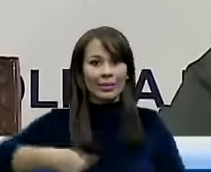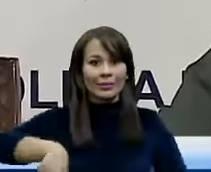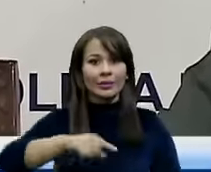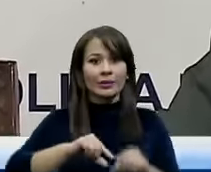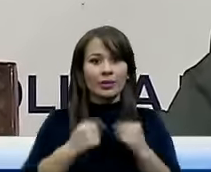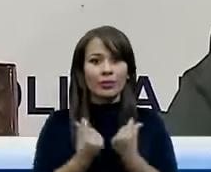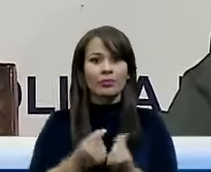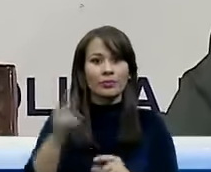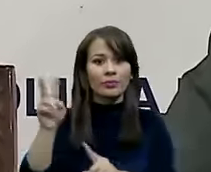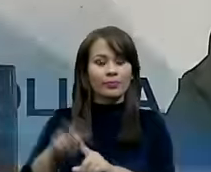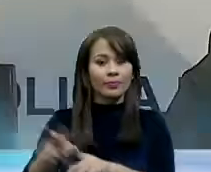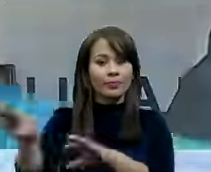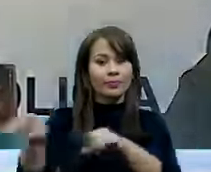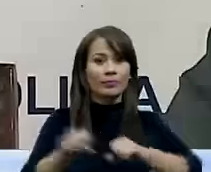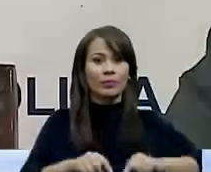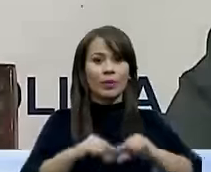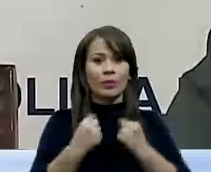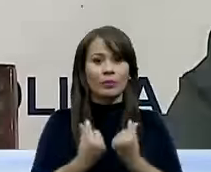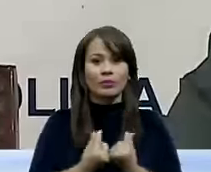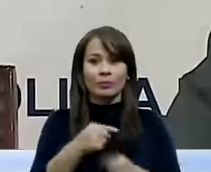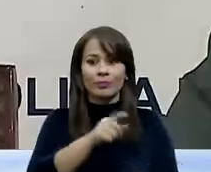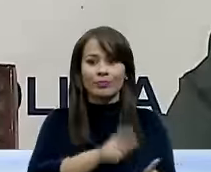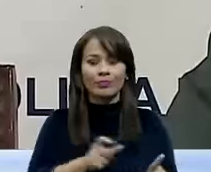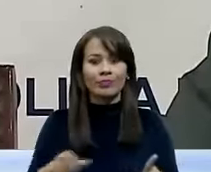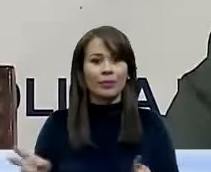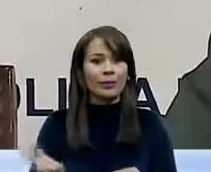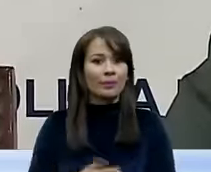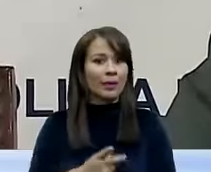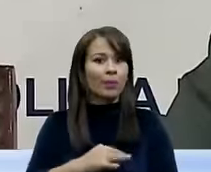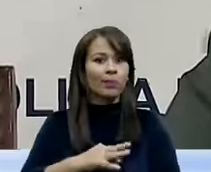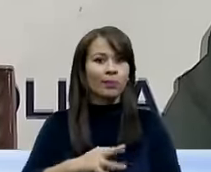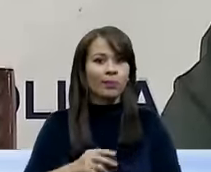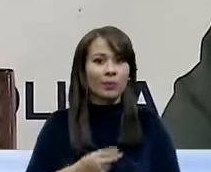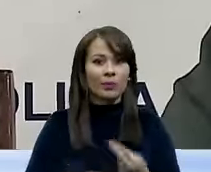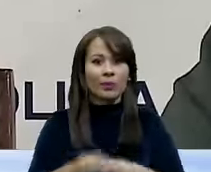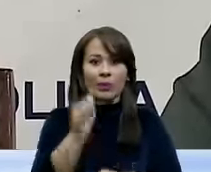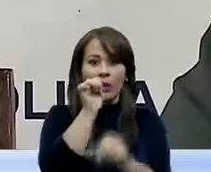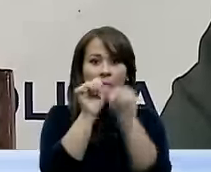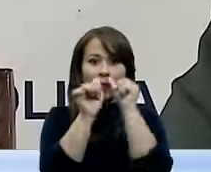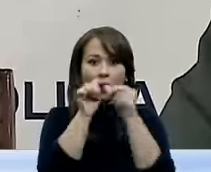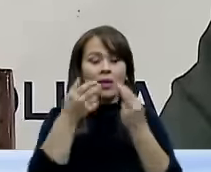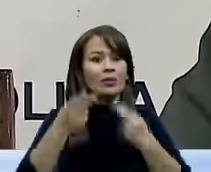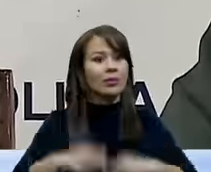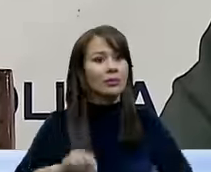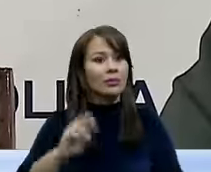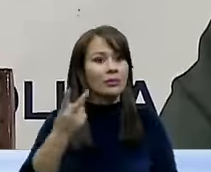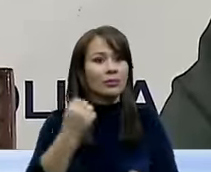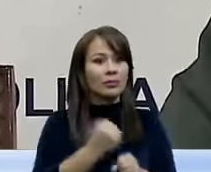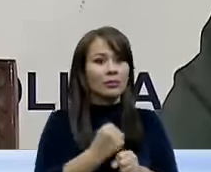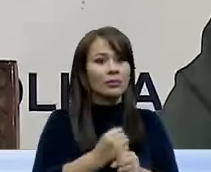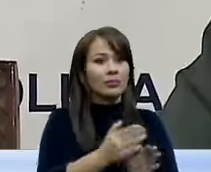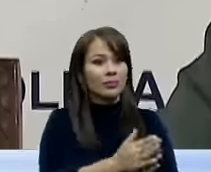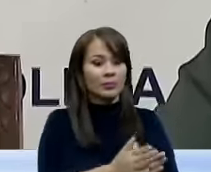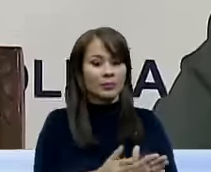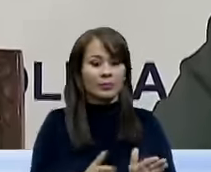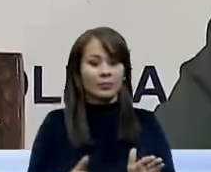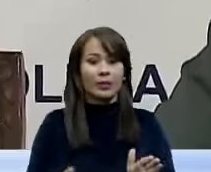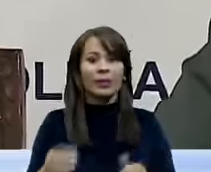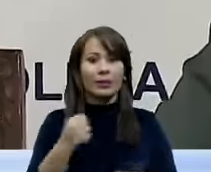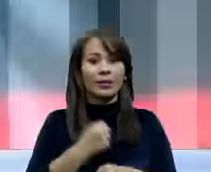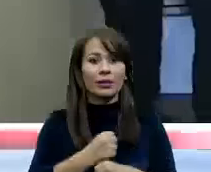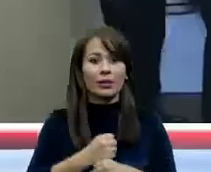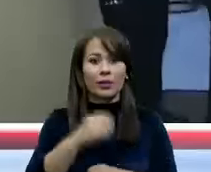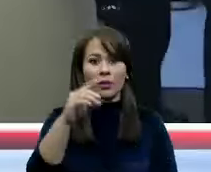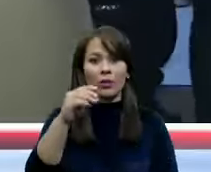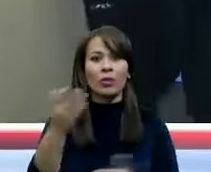desarticula por el delito de robo a mano armada y tráfico ilícito de estupefacientes. El segundo operativo que se da simultáneamente es el operativo